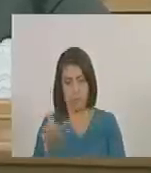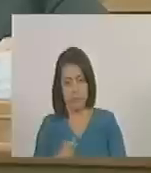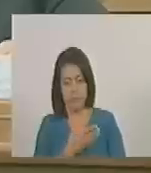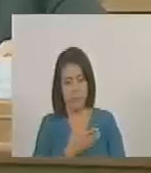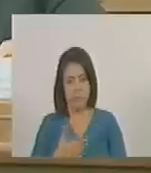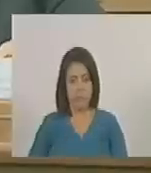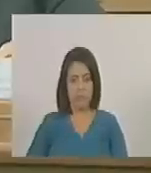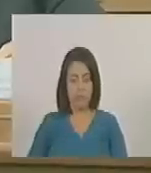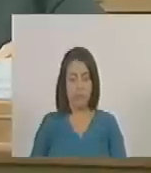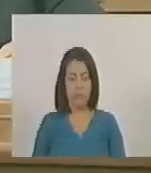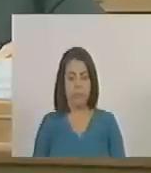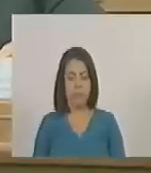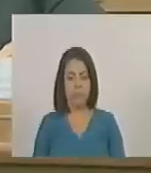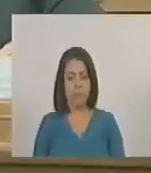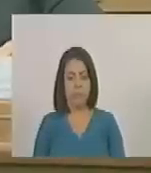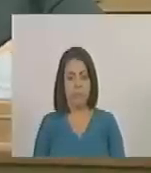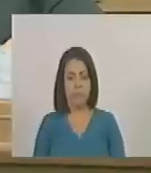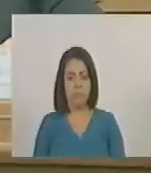presidente.